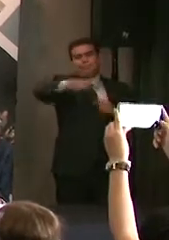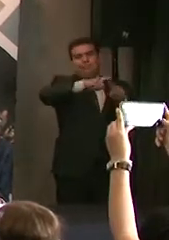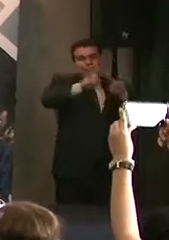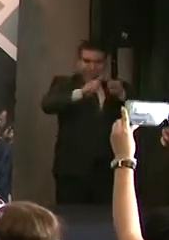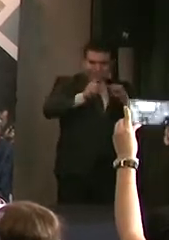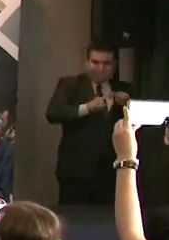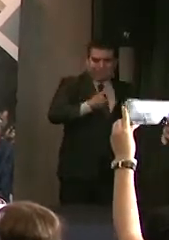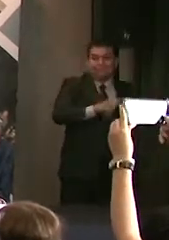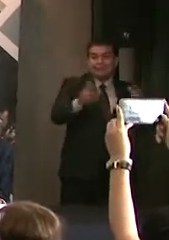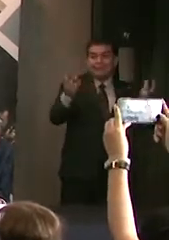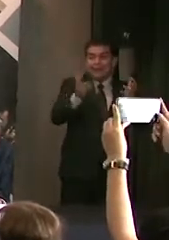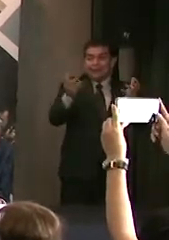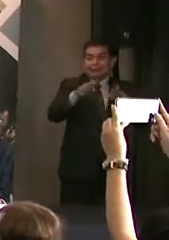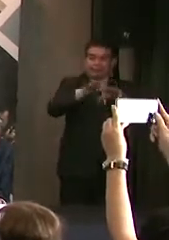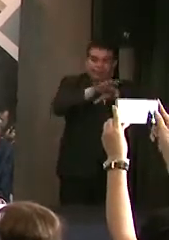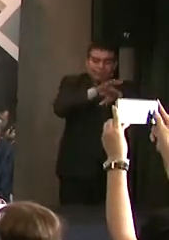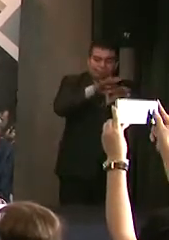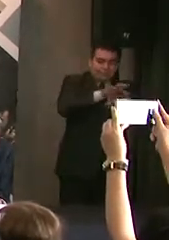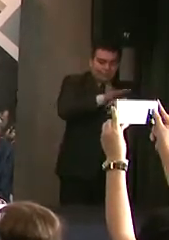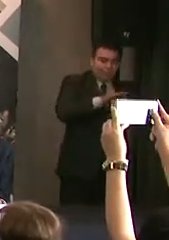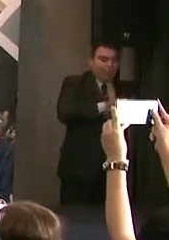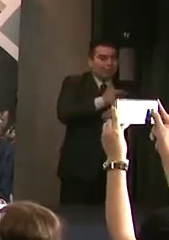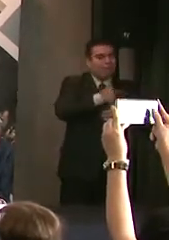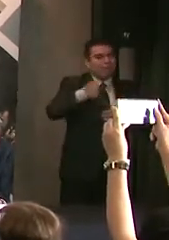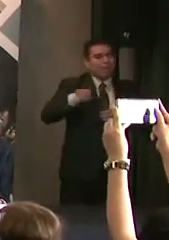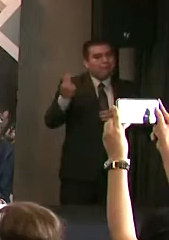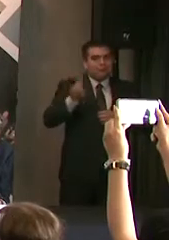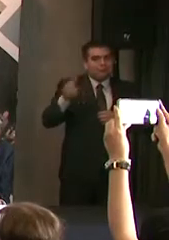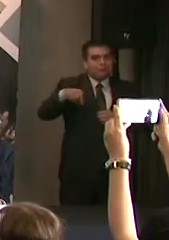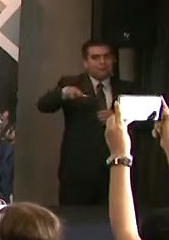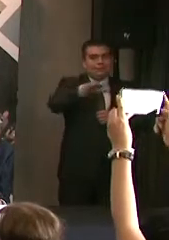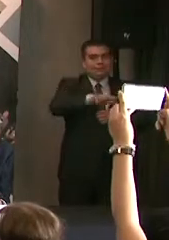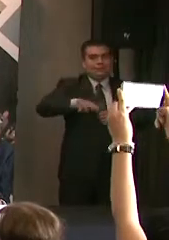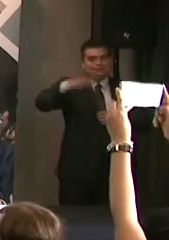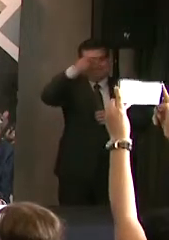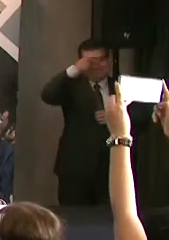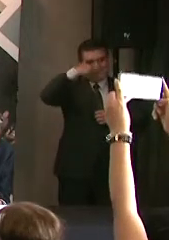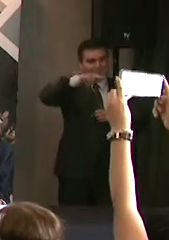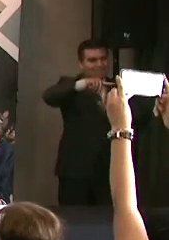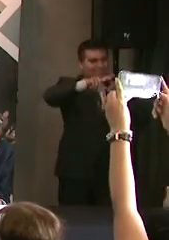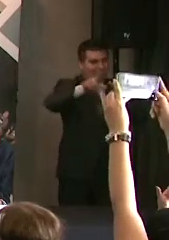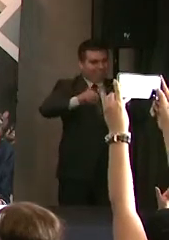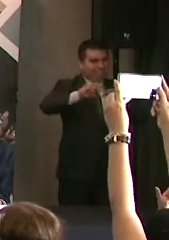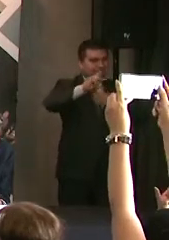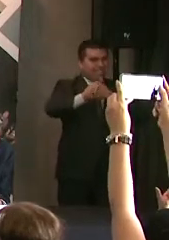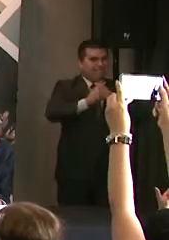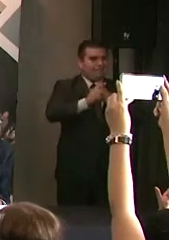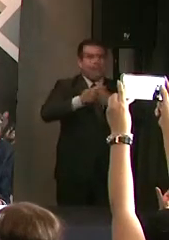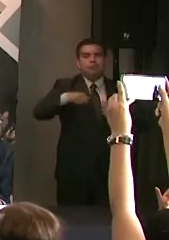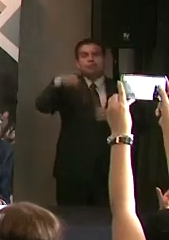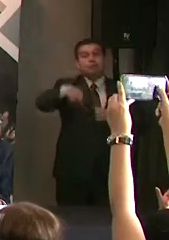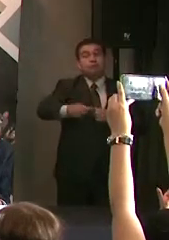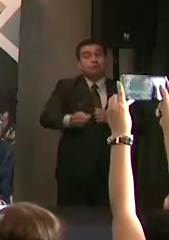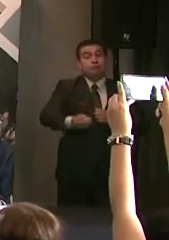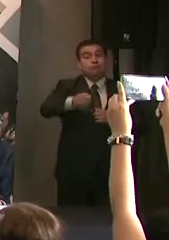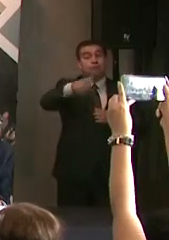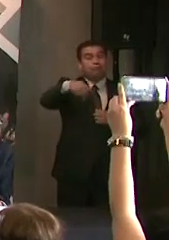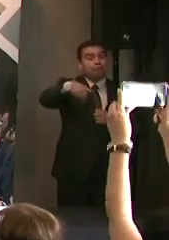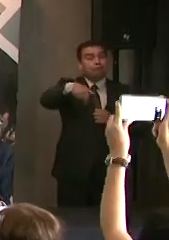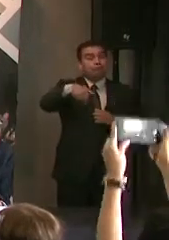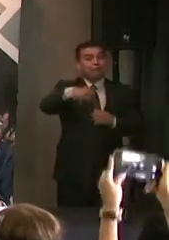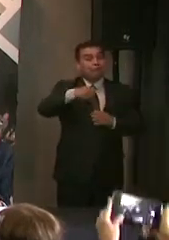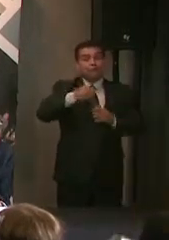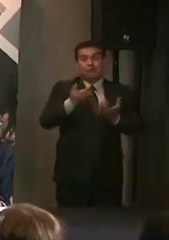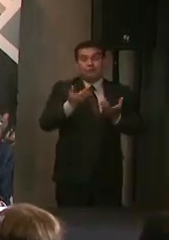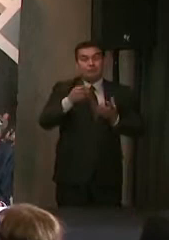hacedoras de cambios, de estos cambios que necesitamos en nuestro país. Por esta razón es que celebramos este primer foro